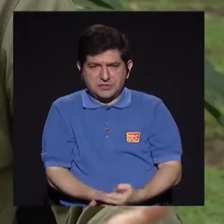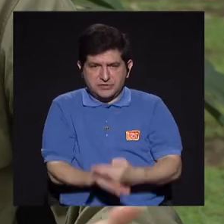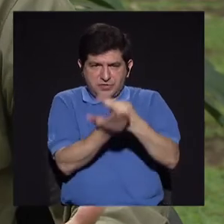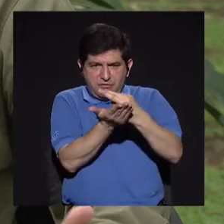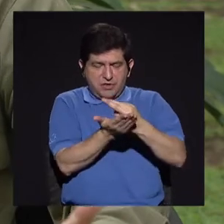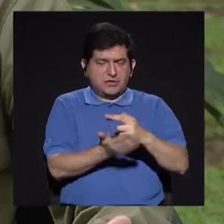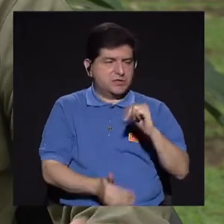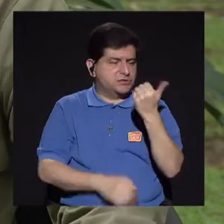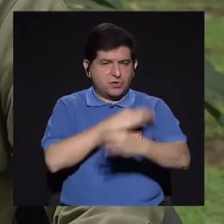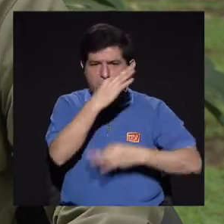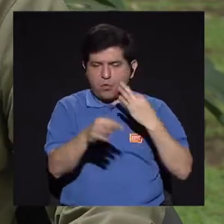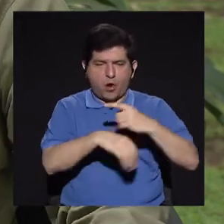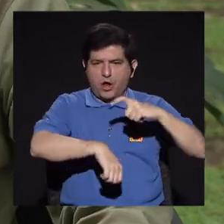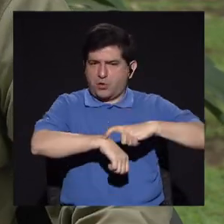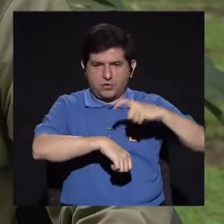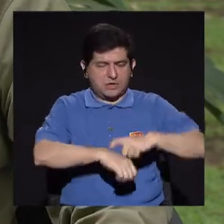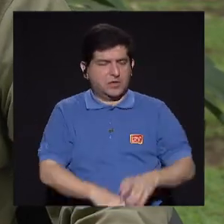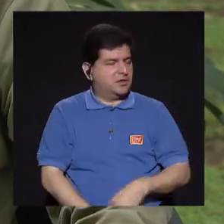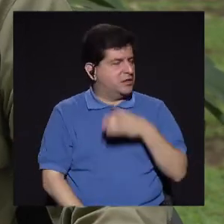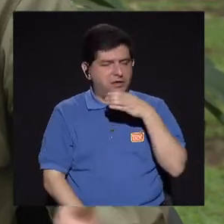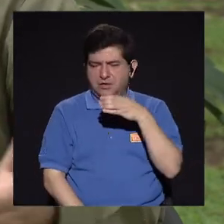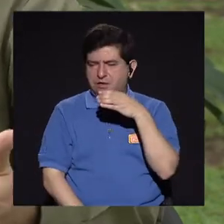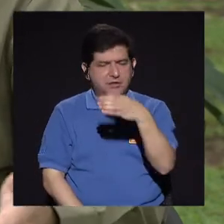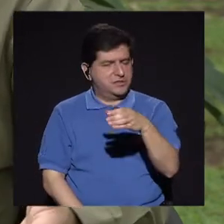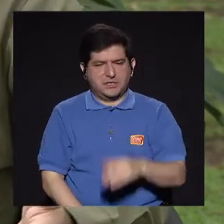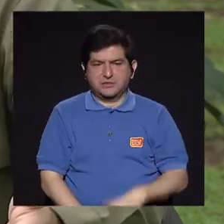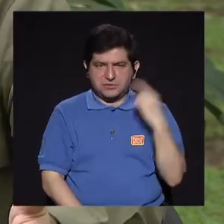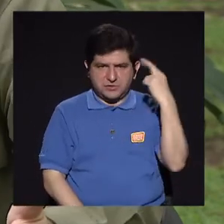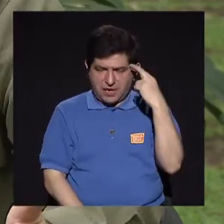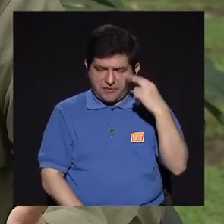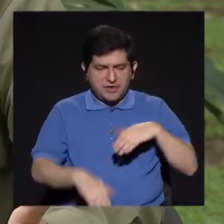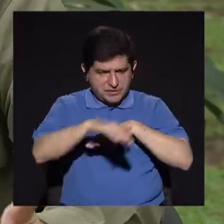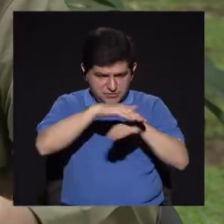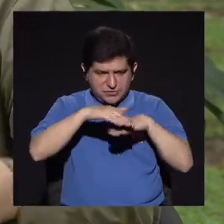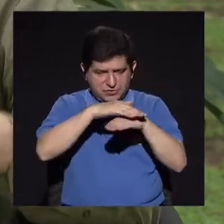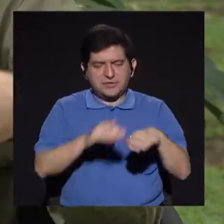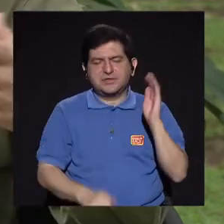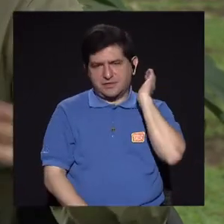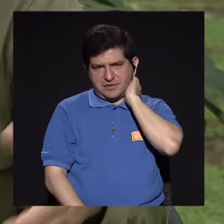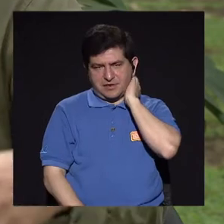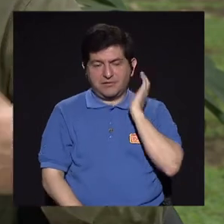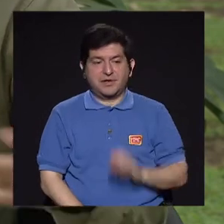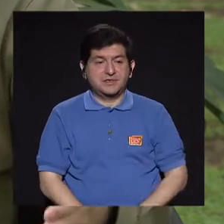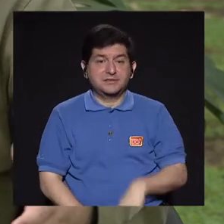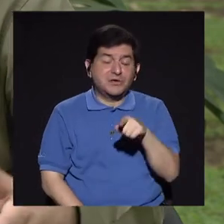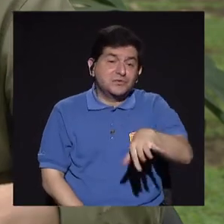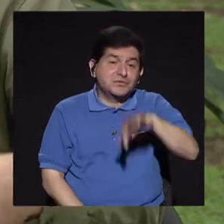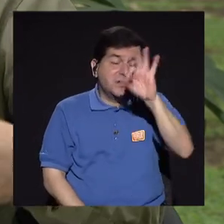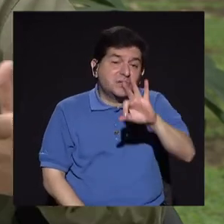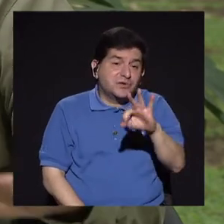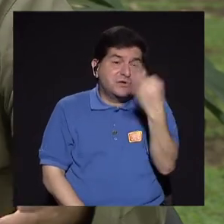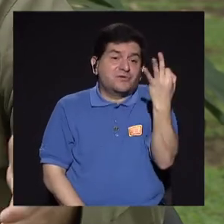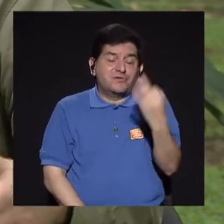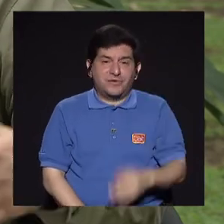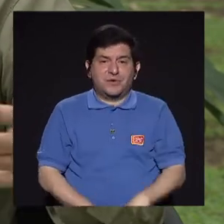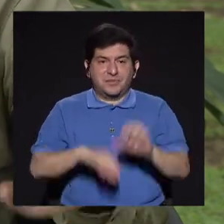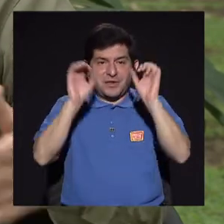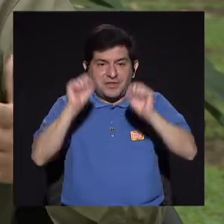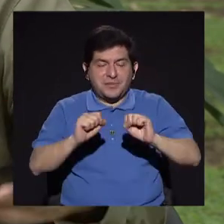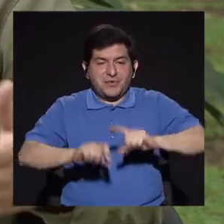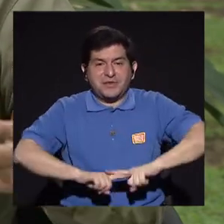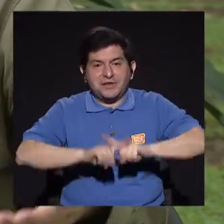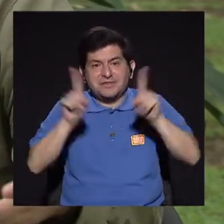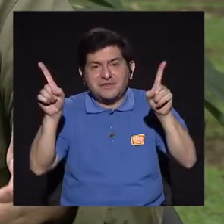en cualquier otro tipo de etapa no se recomiendan debido a la base alcohólica. Si usted pudiera encontrar una manera de darlas